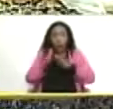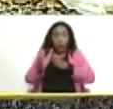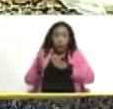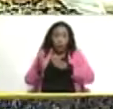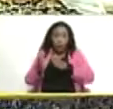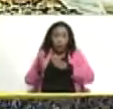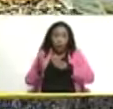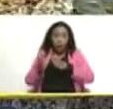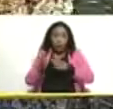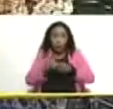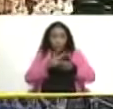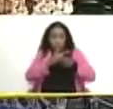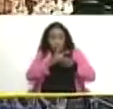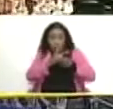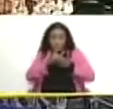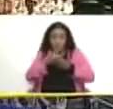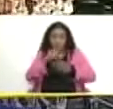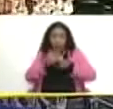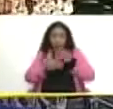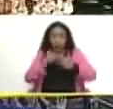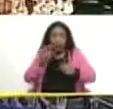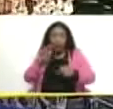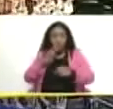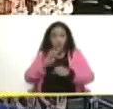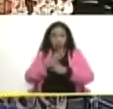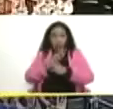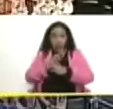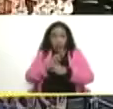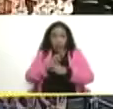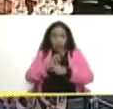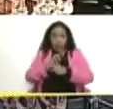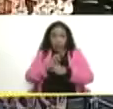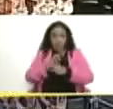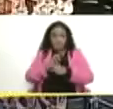grupos armados generadores de violencia, las GAP, los GAP.